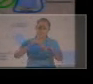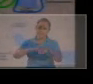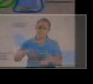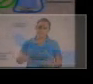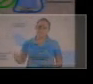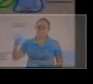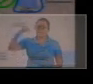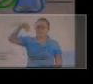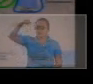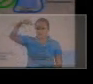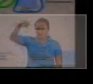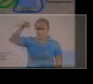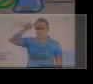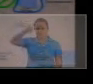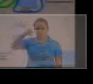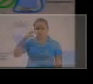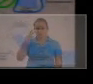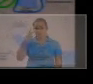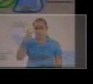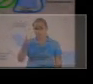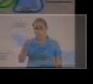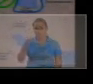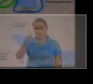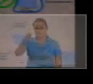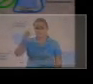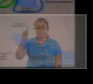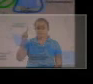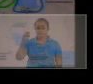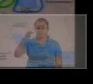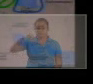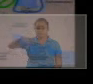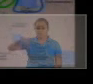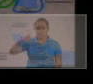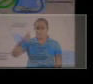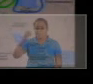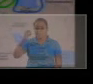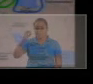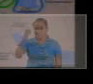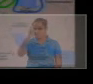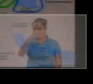norte, usted encuentra en este punto Moscú.